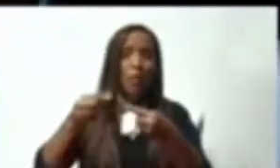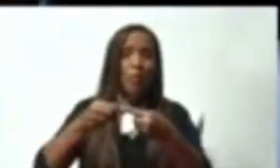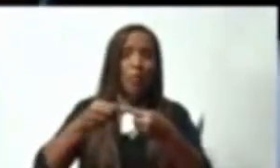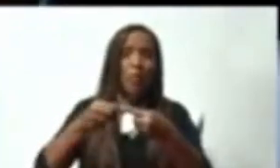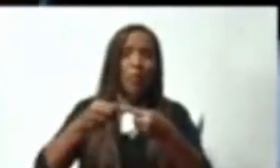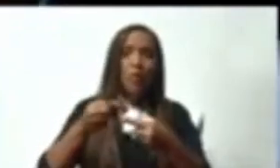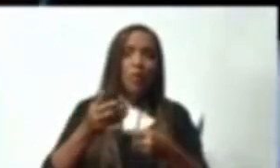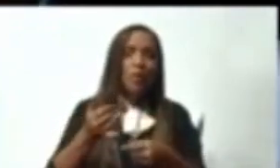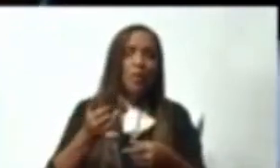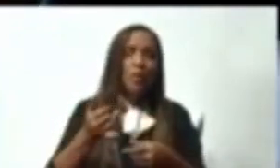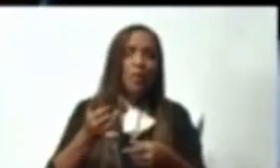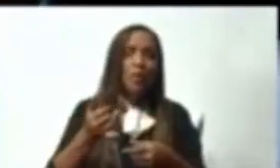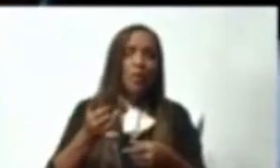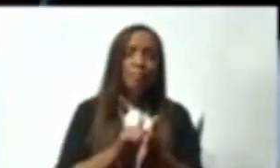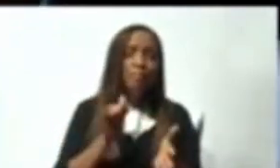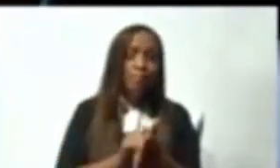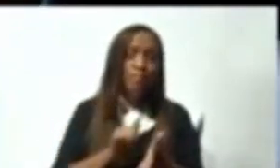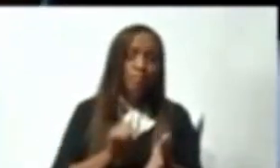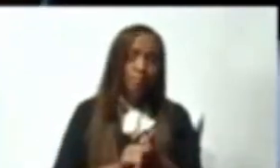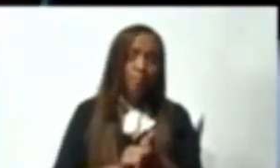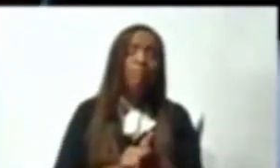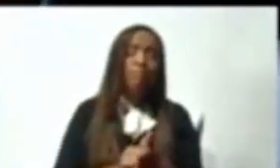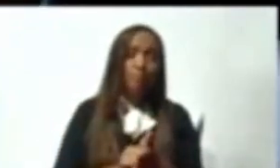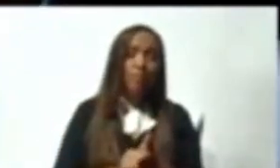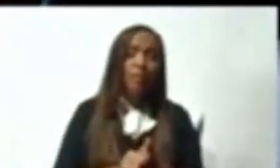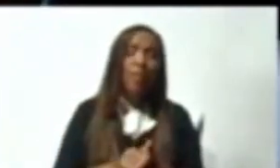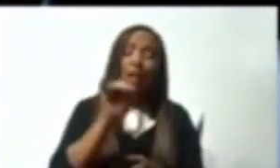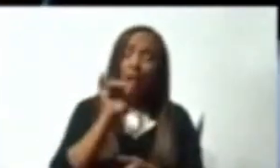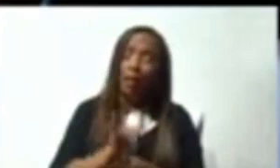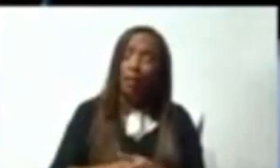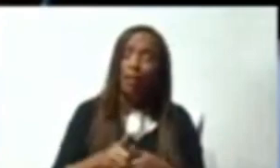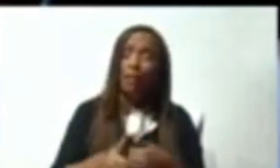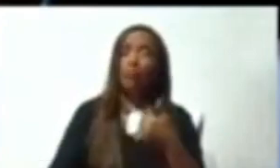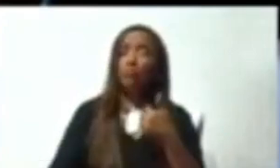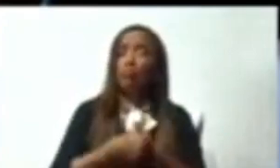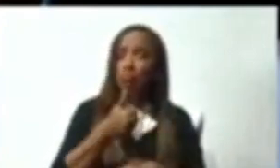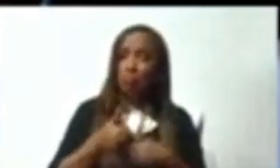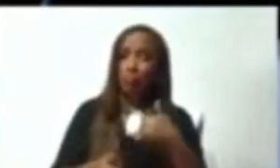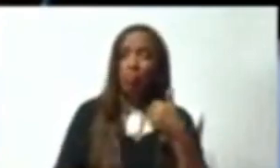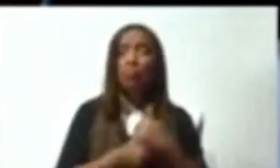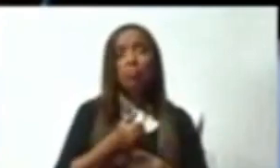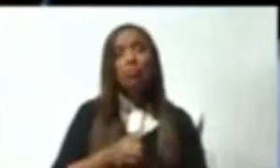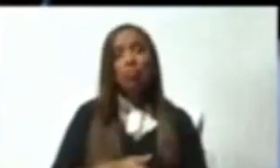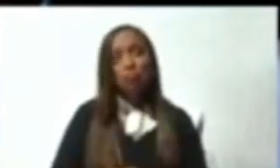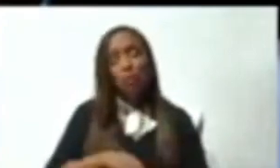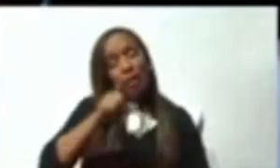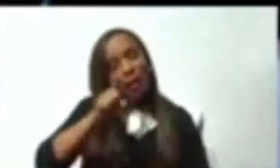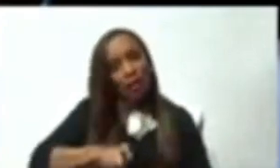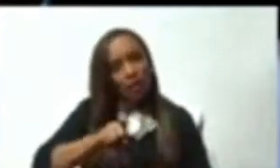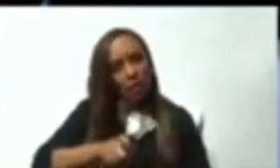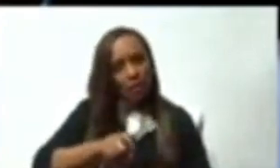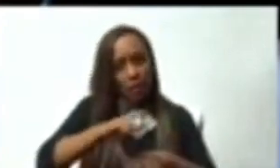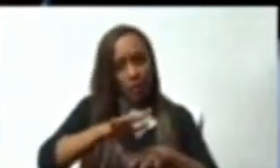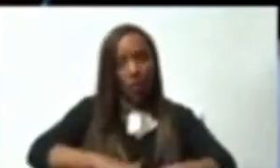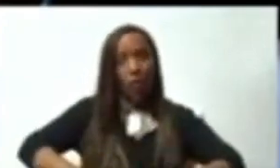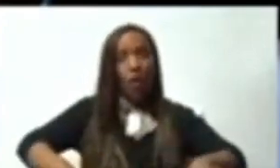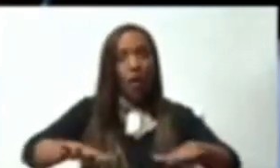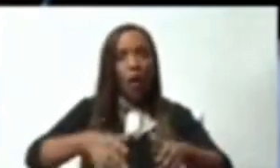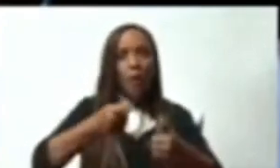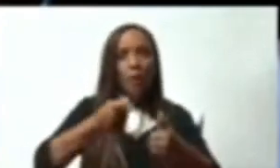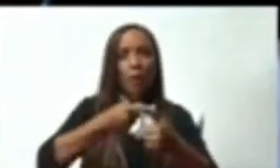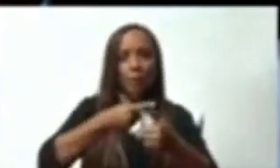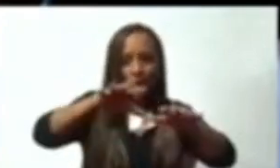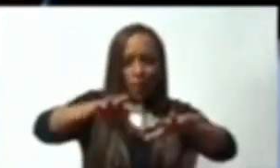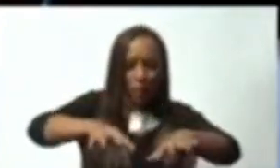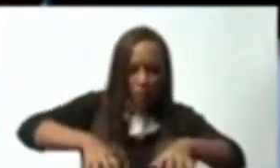crear inconvenientes de manera tal que puede disminuir la producción de habichuela en el Valle de San Juan. Ahora